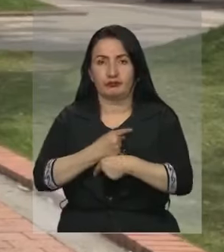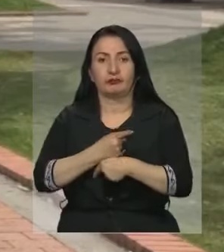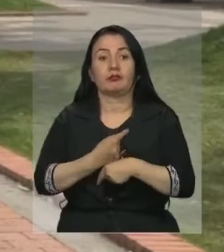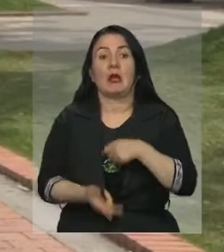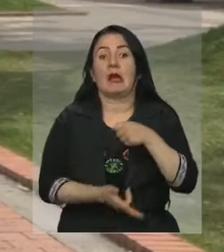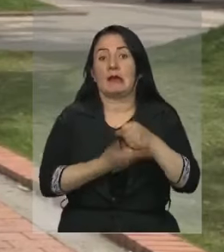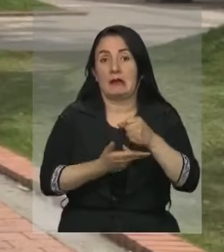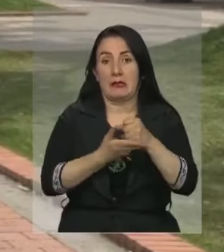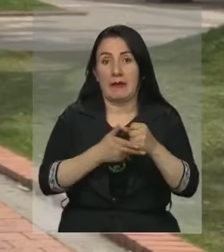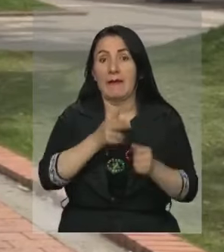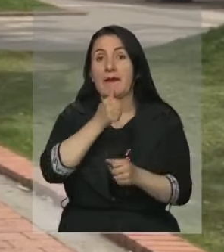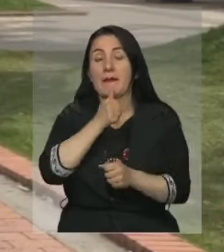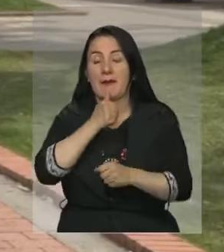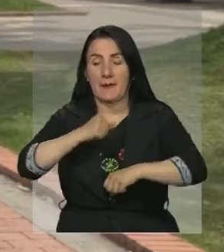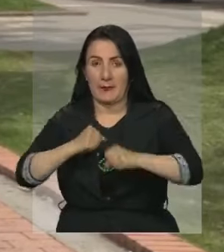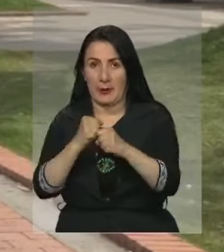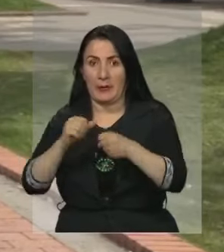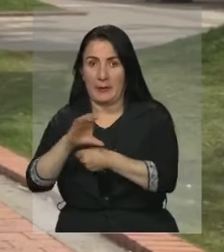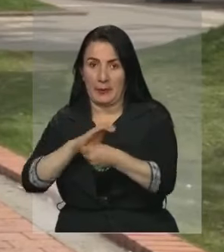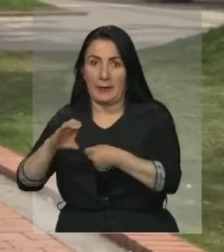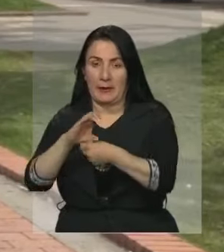agua para Bogotá y Cundinamarca.